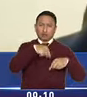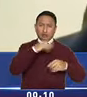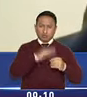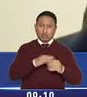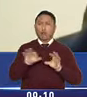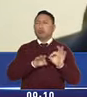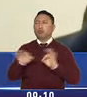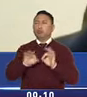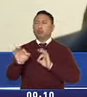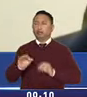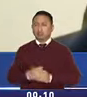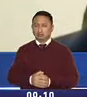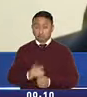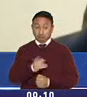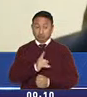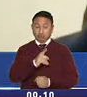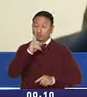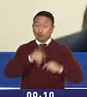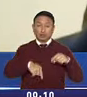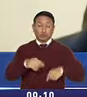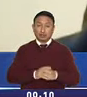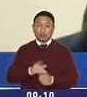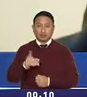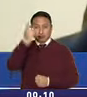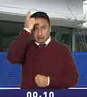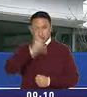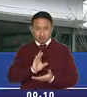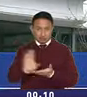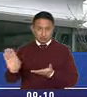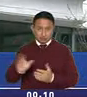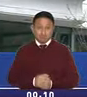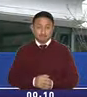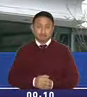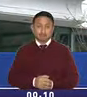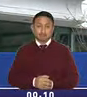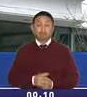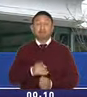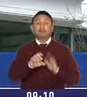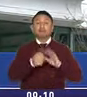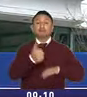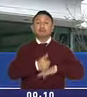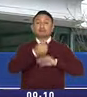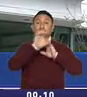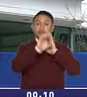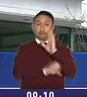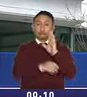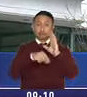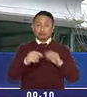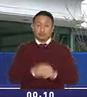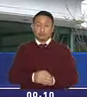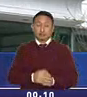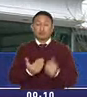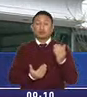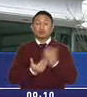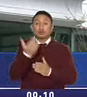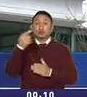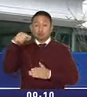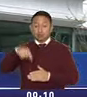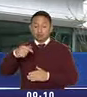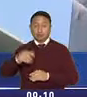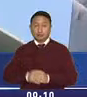Participación Ciudadana para burlar derechamente un fallo constitucional. En tal virtud, la Corte señala que hasta que el órgano competente nombre a